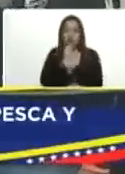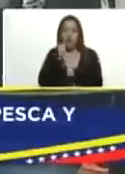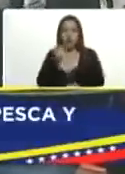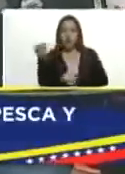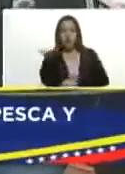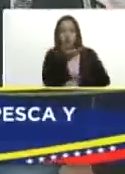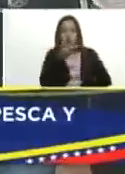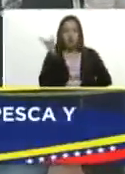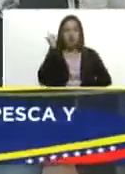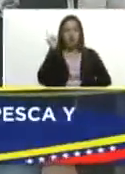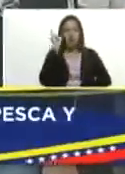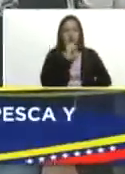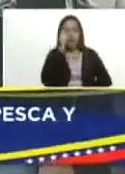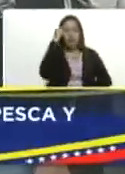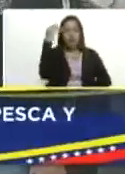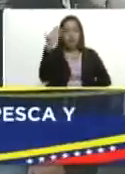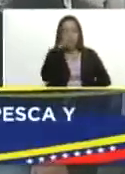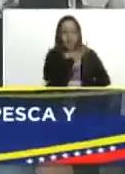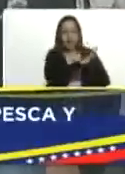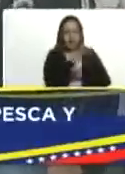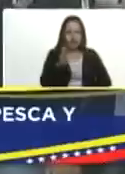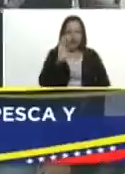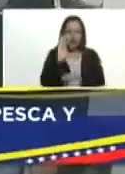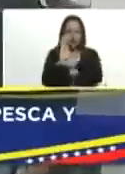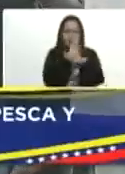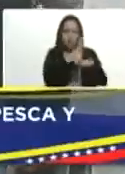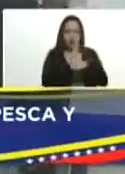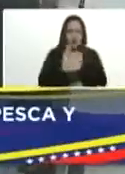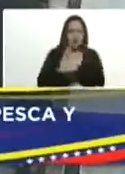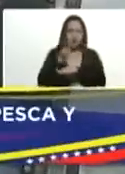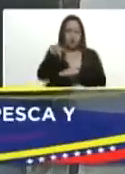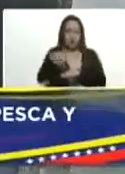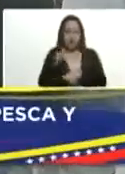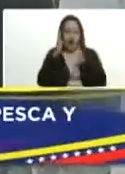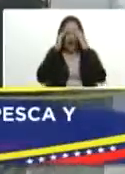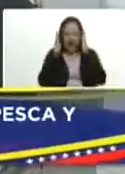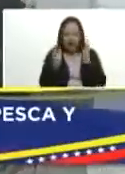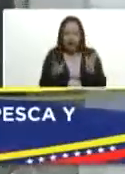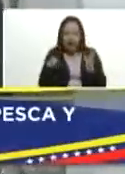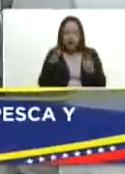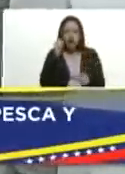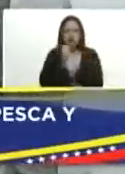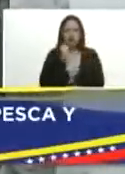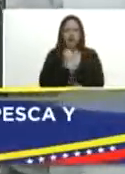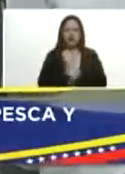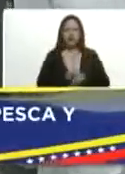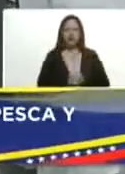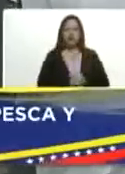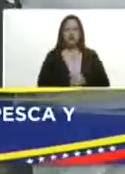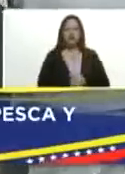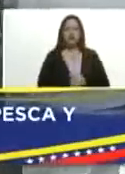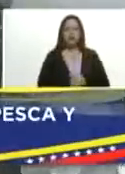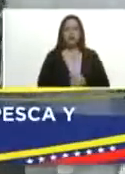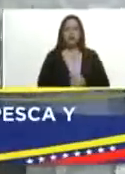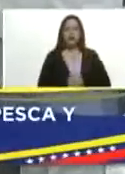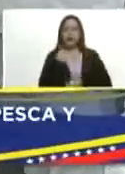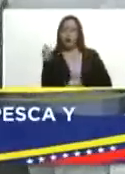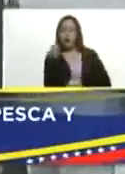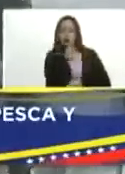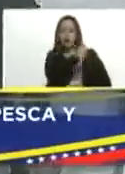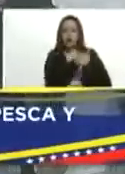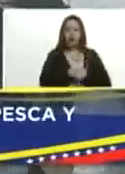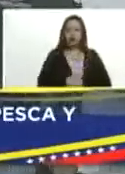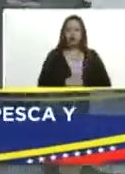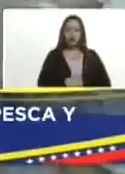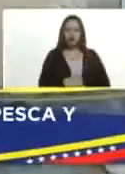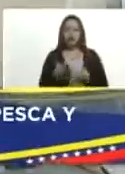las trabajadoras. Que Dios me los bendiga y me los cuide. Aquí están concentrados en su trabajo, ¿ves? ¿Ah? Cada una, cada uno,